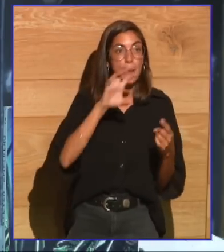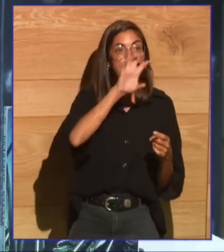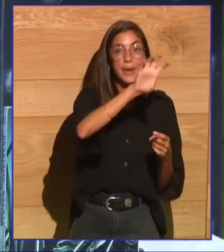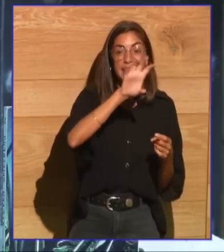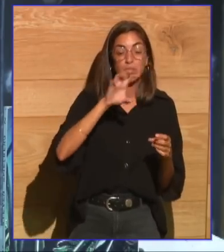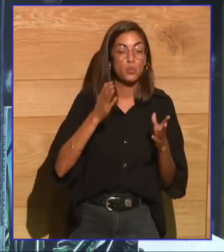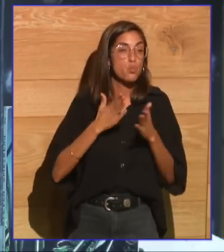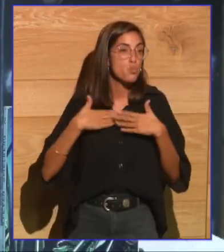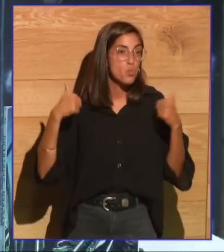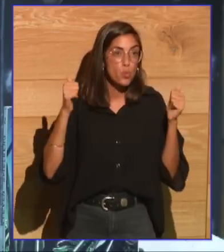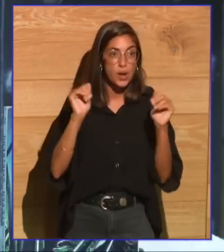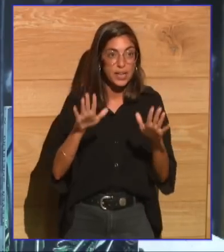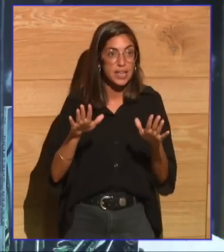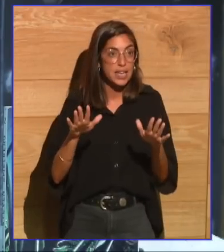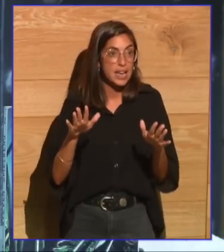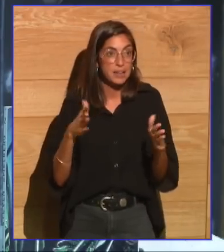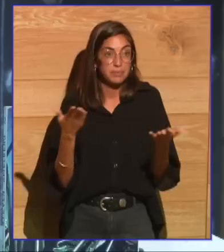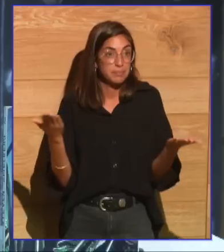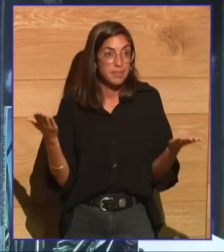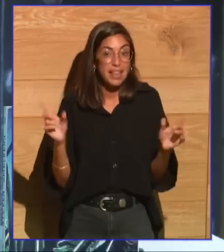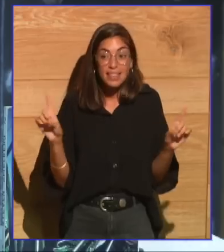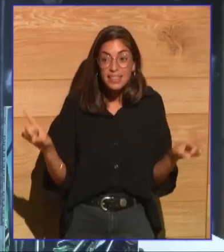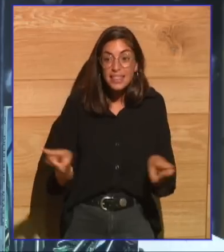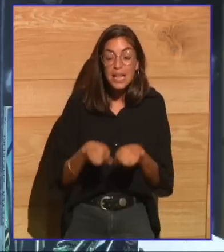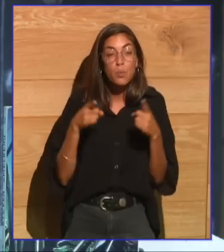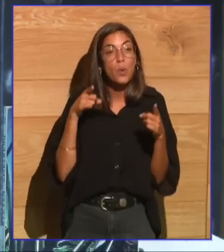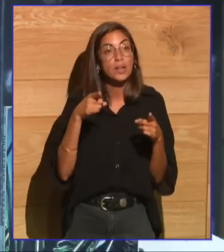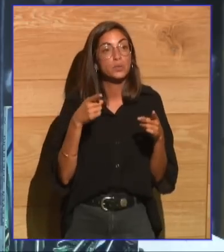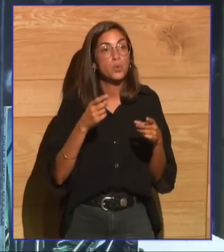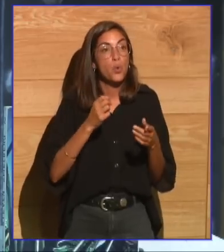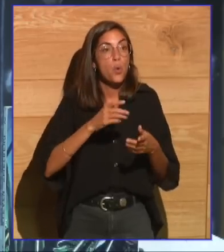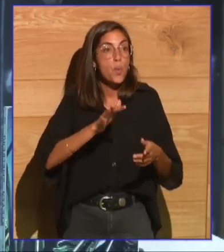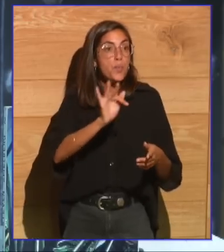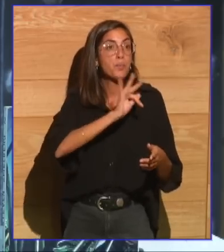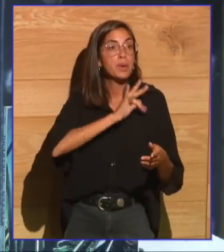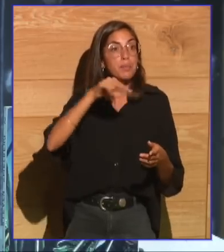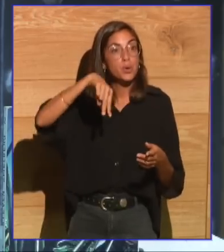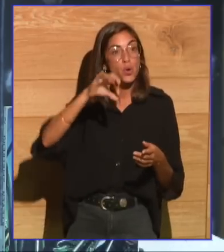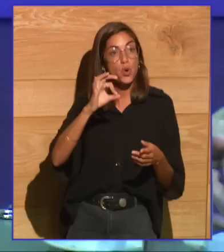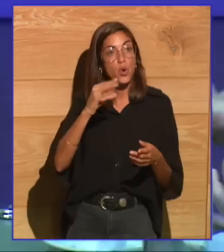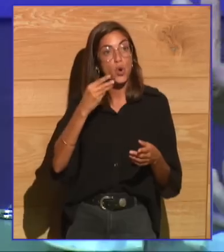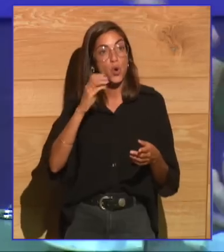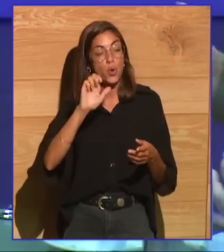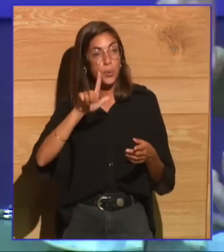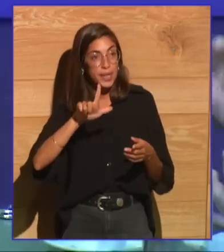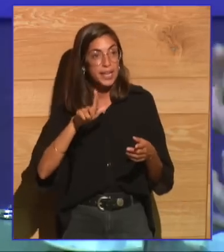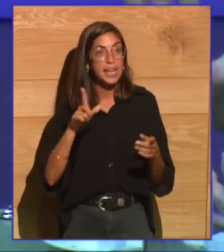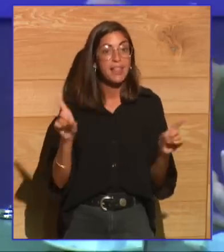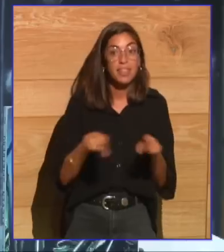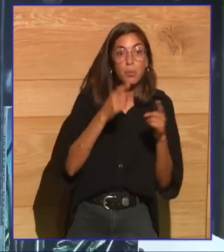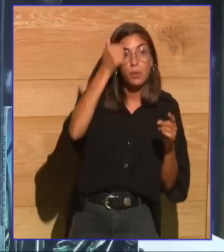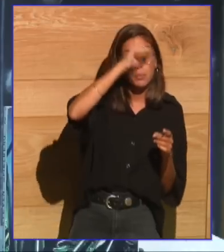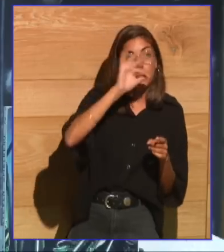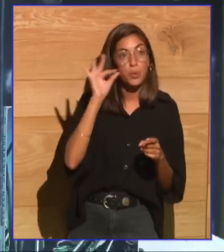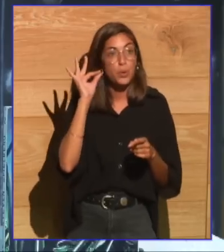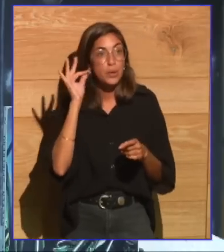seas africano que seas de murcia que dé igual si eres premio nobel o eres un integrado a cualquier un lugar exótico que seas mujer que seas hombre